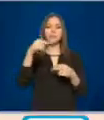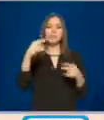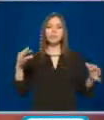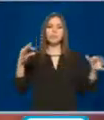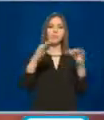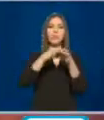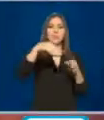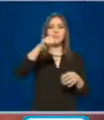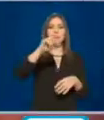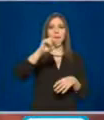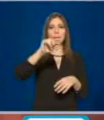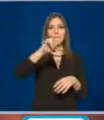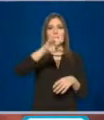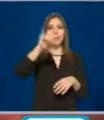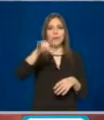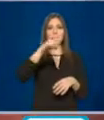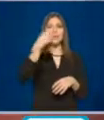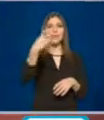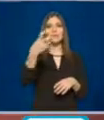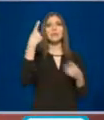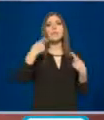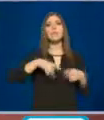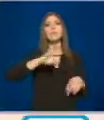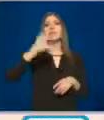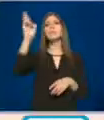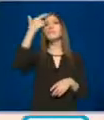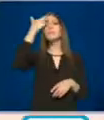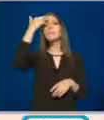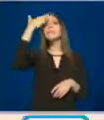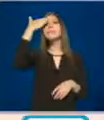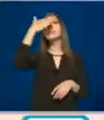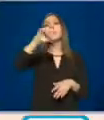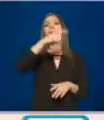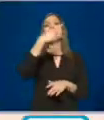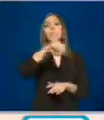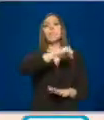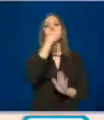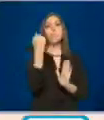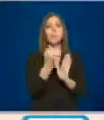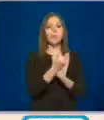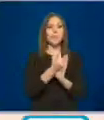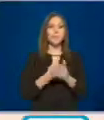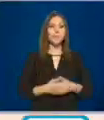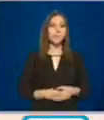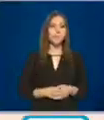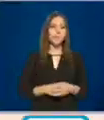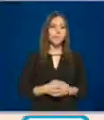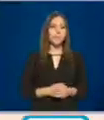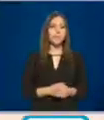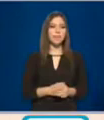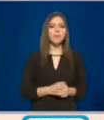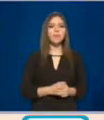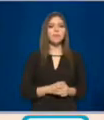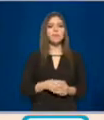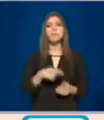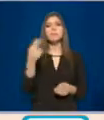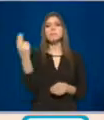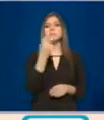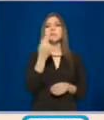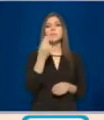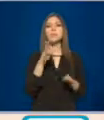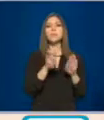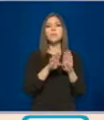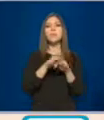las clientas como una solución. Entonces, para poder posicionar, necesito manejar mis famosas 4